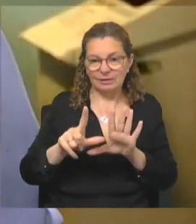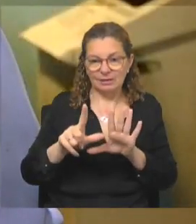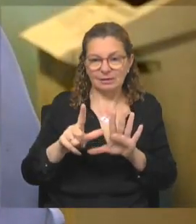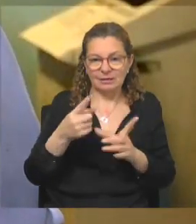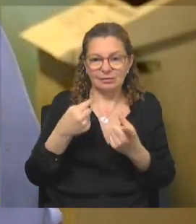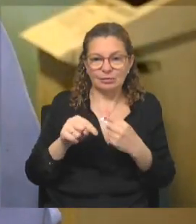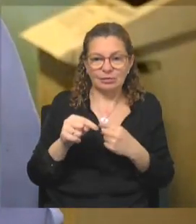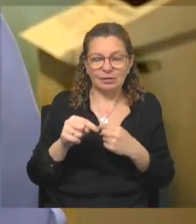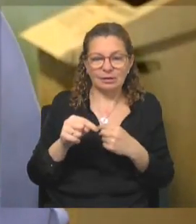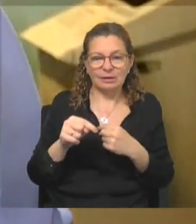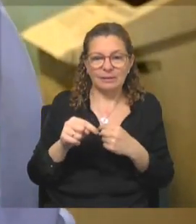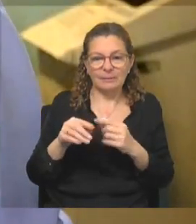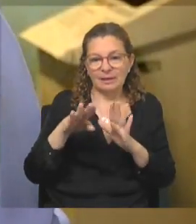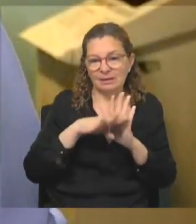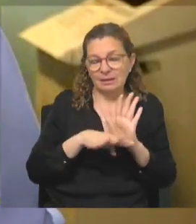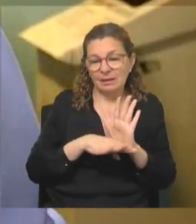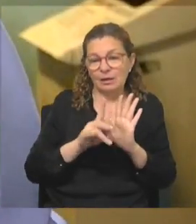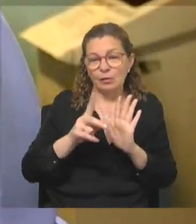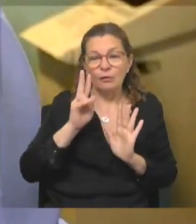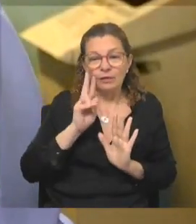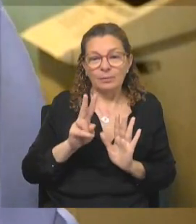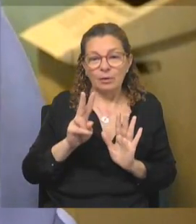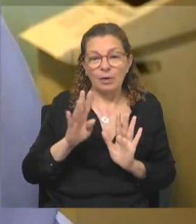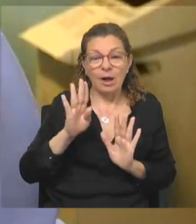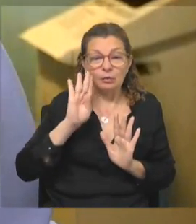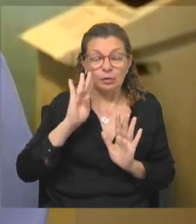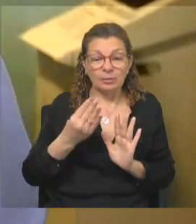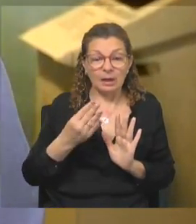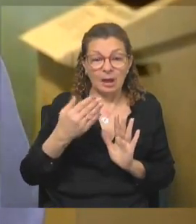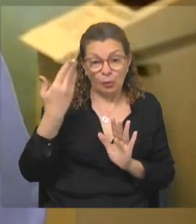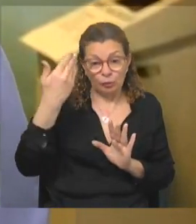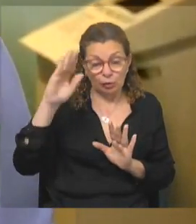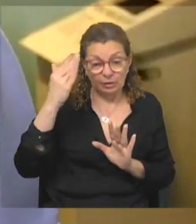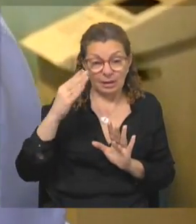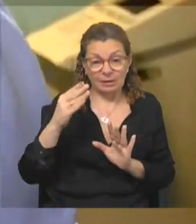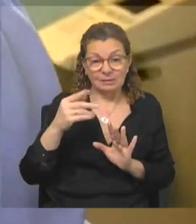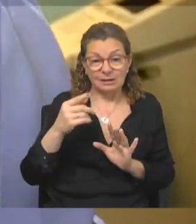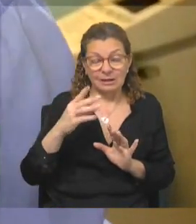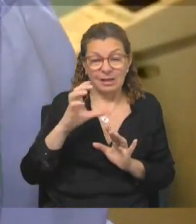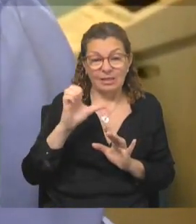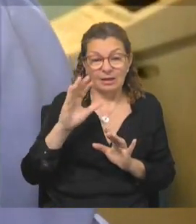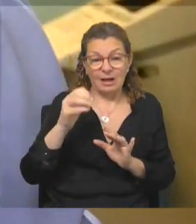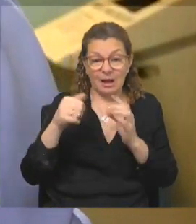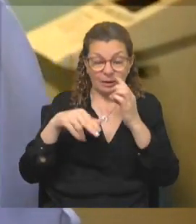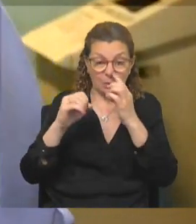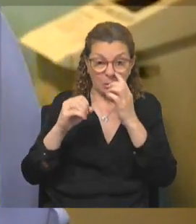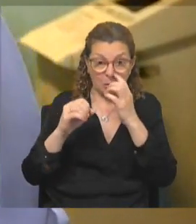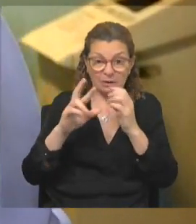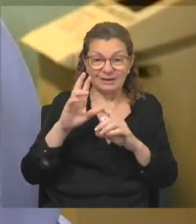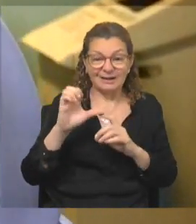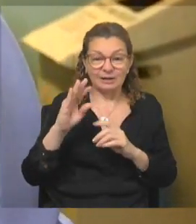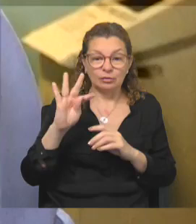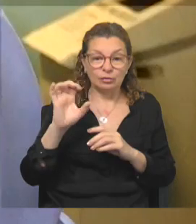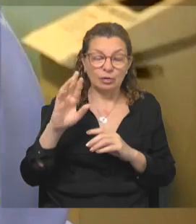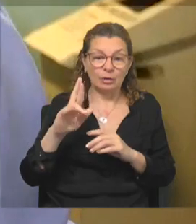tanto en la medida de que no hemos visto actuación de las autoridades ni el señor decano de la facultad ni el señor rector le hemos